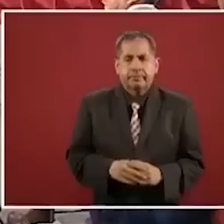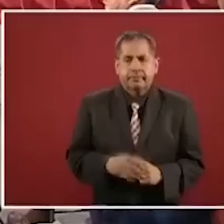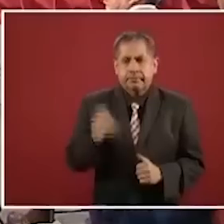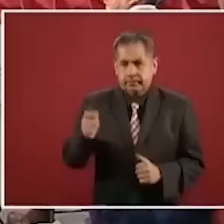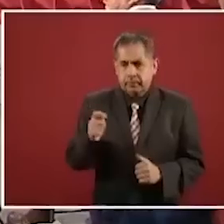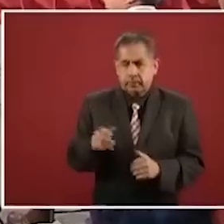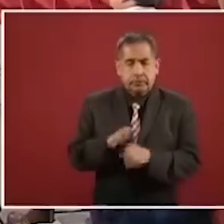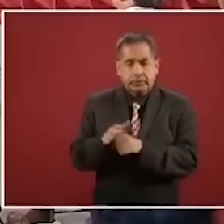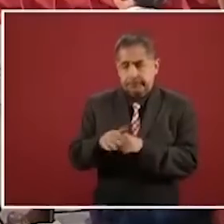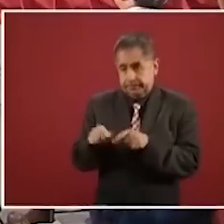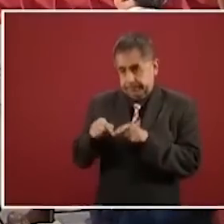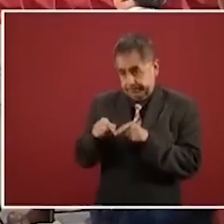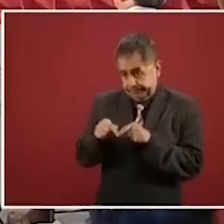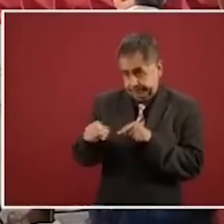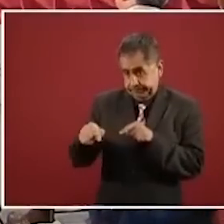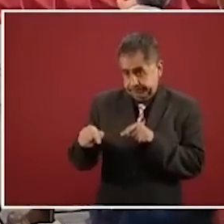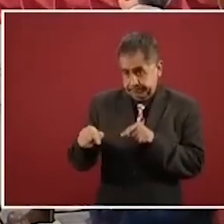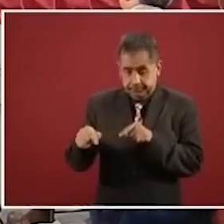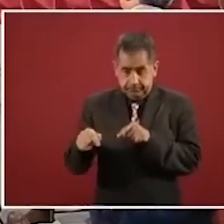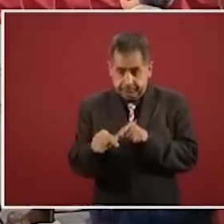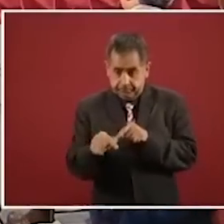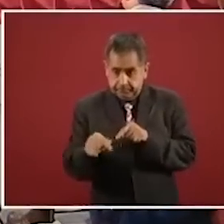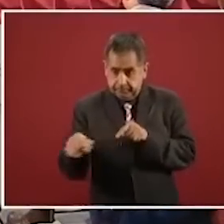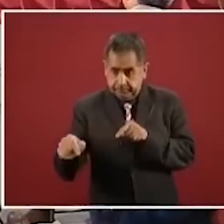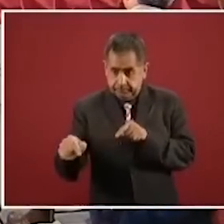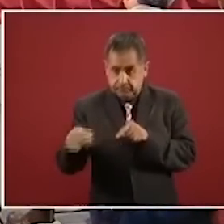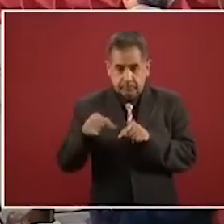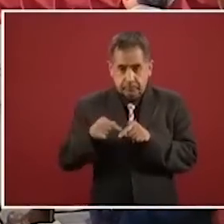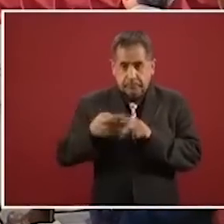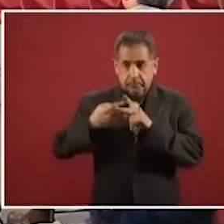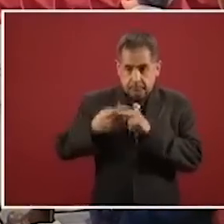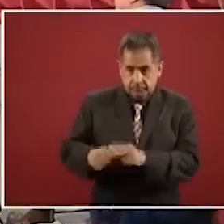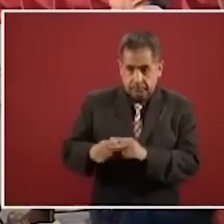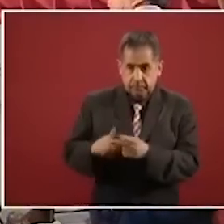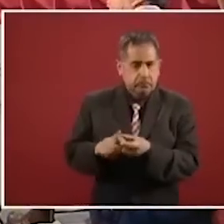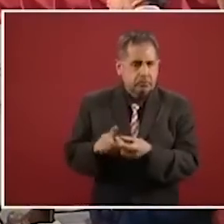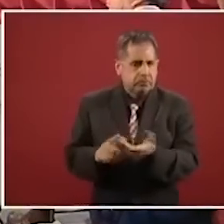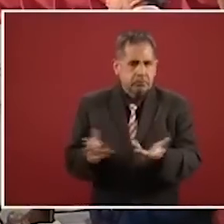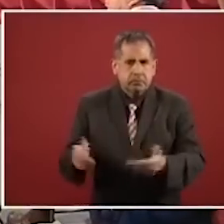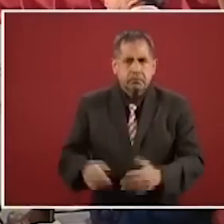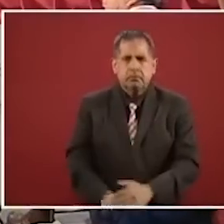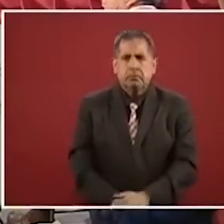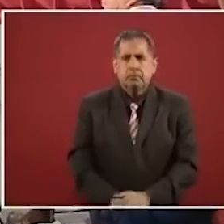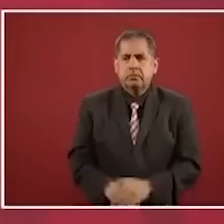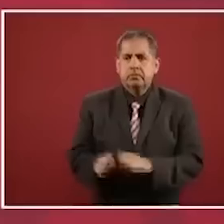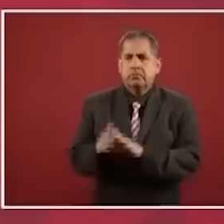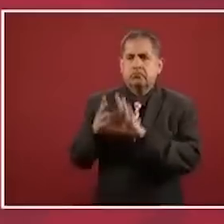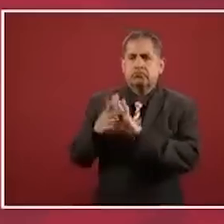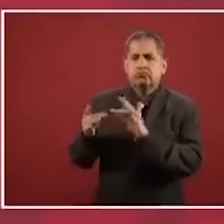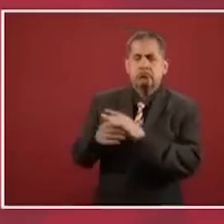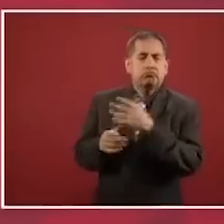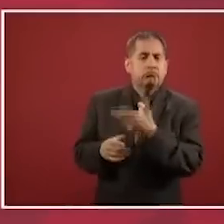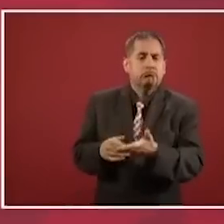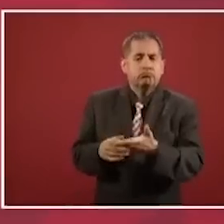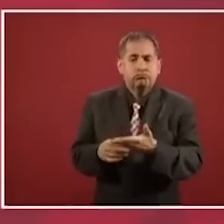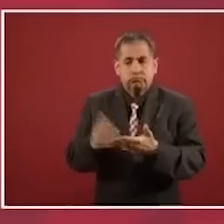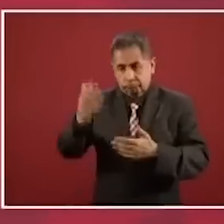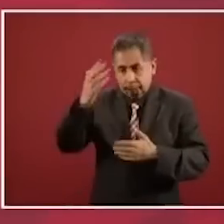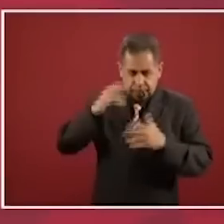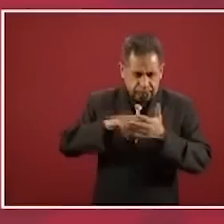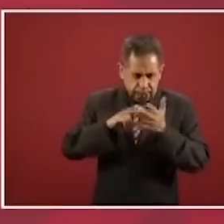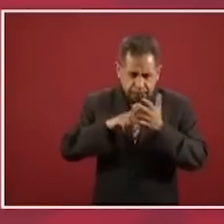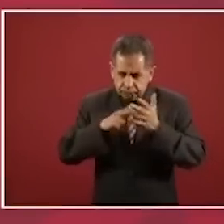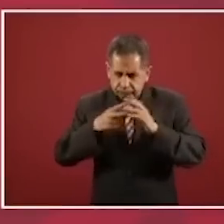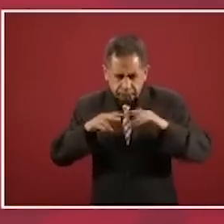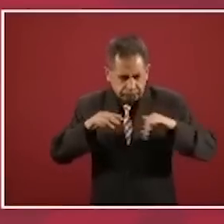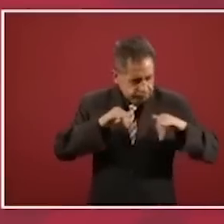los tramos iniciales. de acuerdo a los estudios de